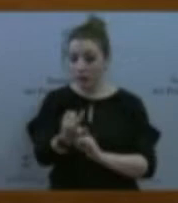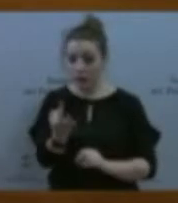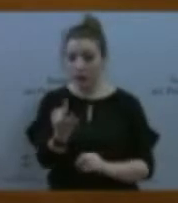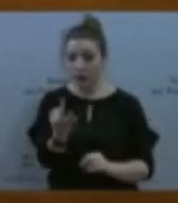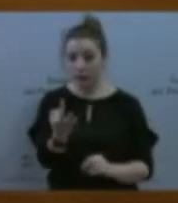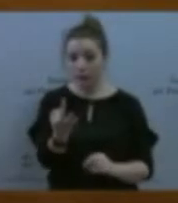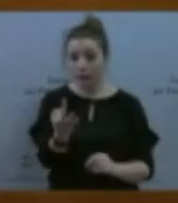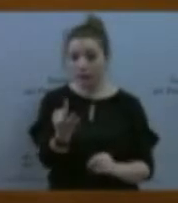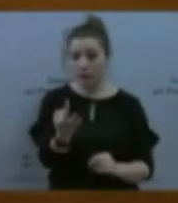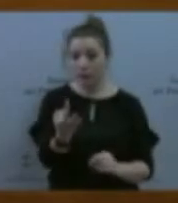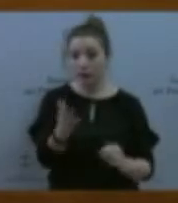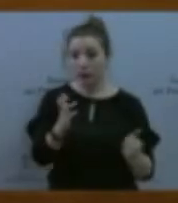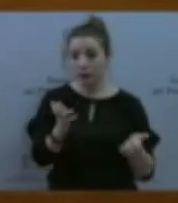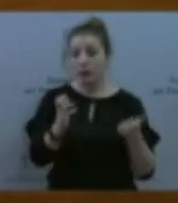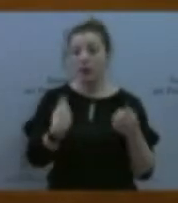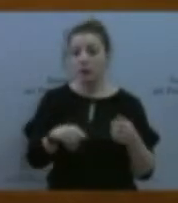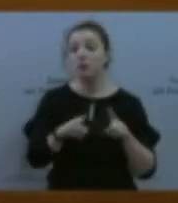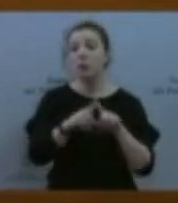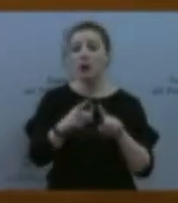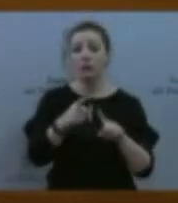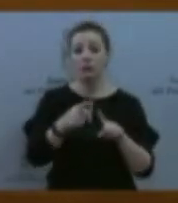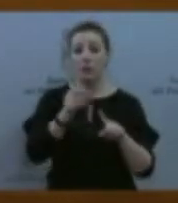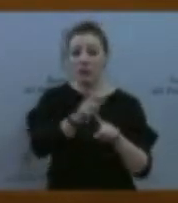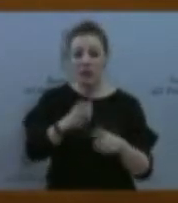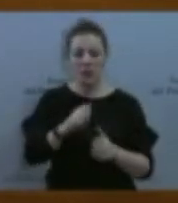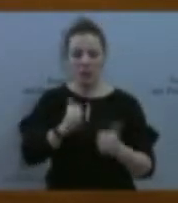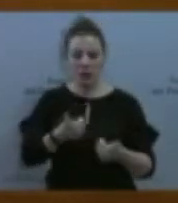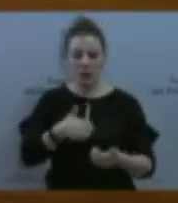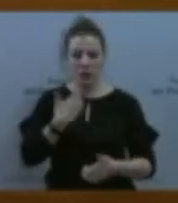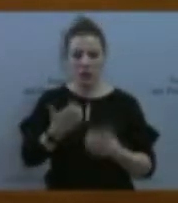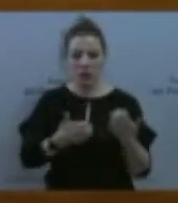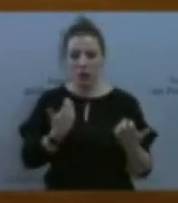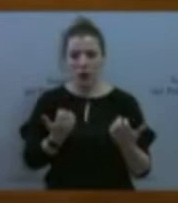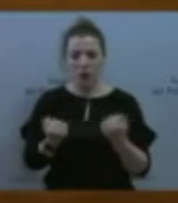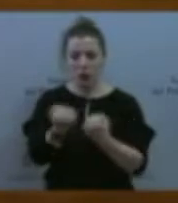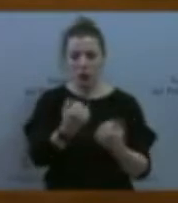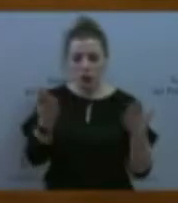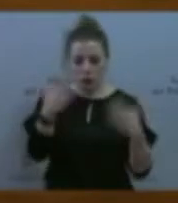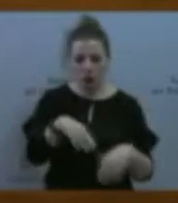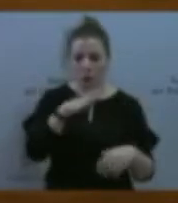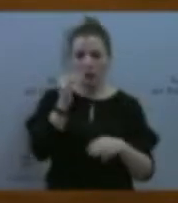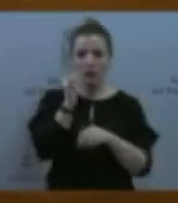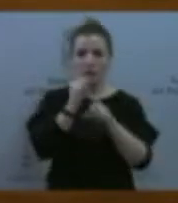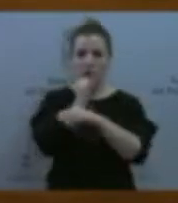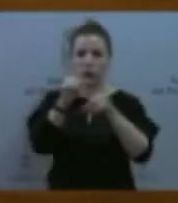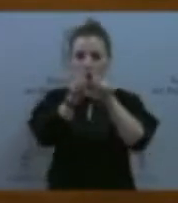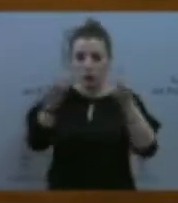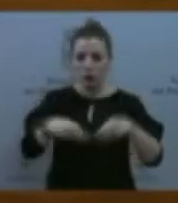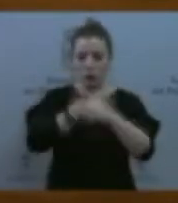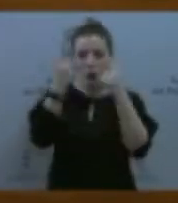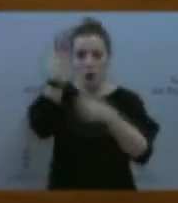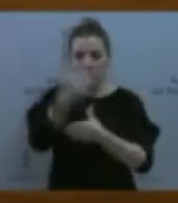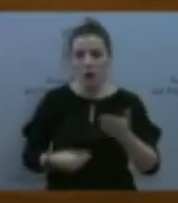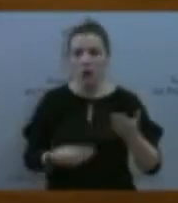porque la gente empezó a sentir que ya no estaba protegida por aquellas instituciones públicas que les habían fallado. Porque de las administraciones privadas, de